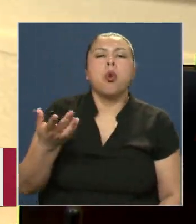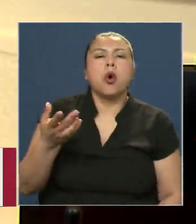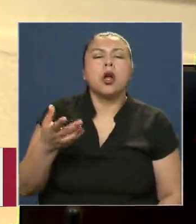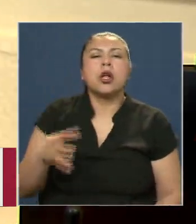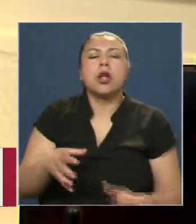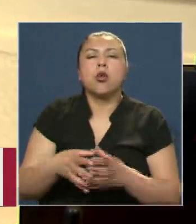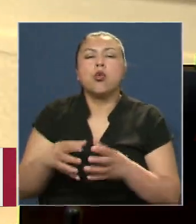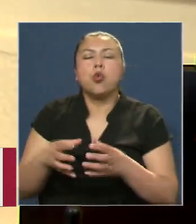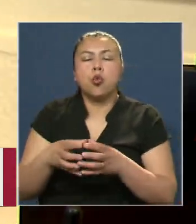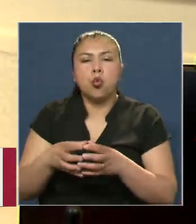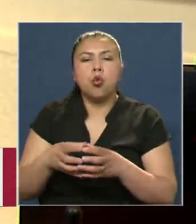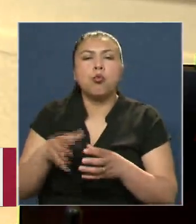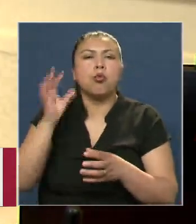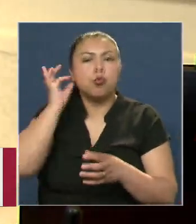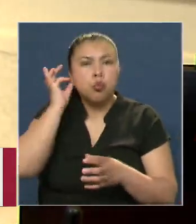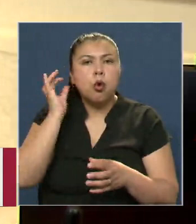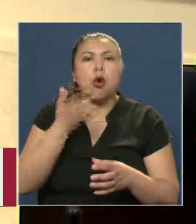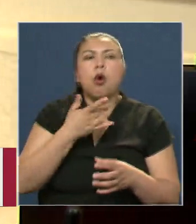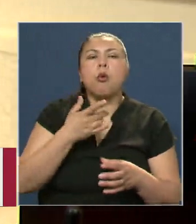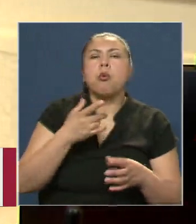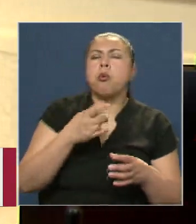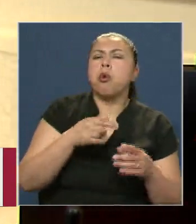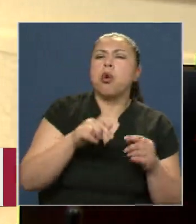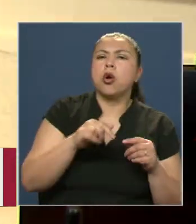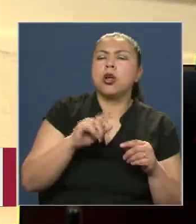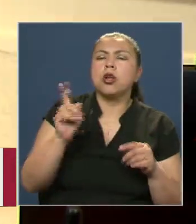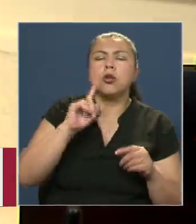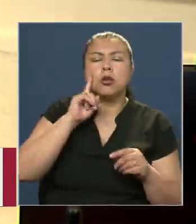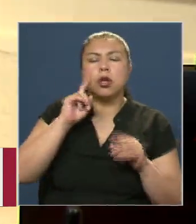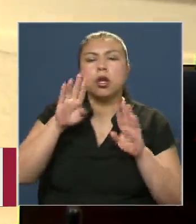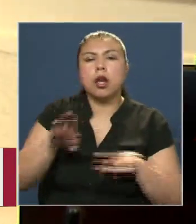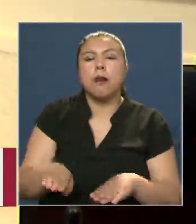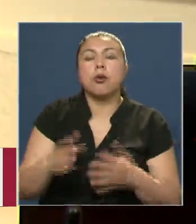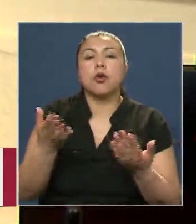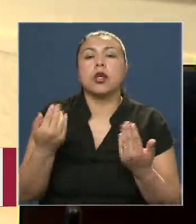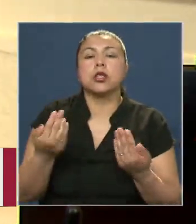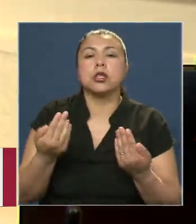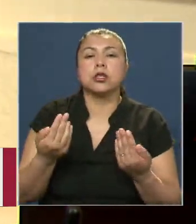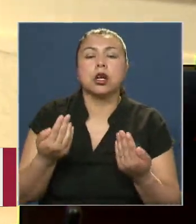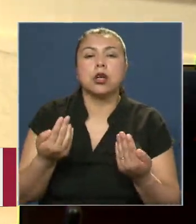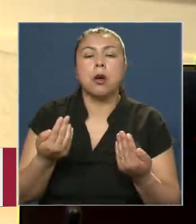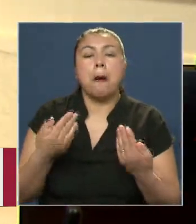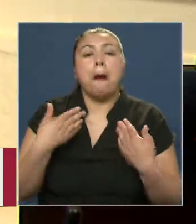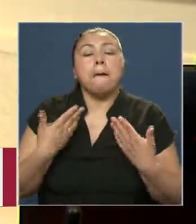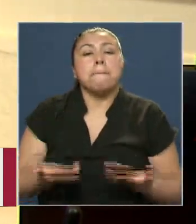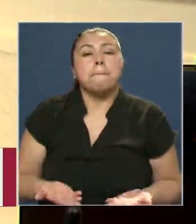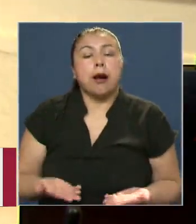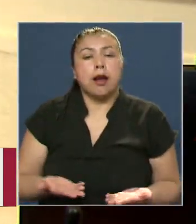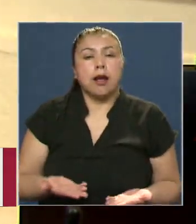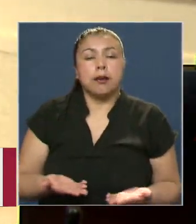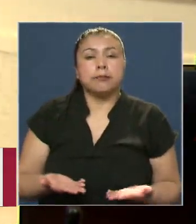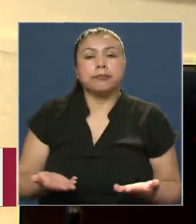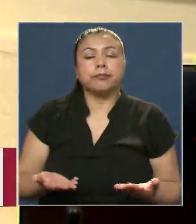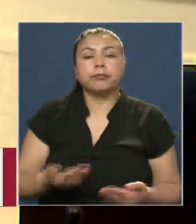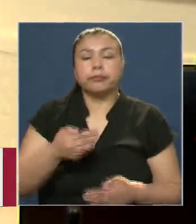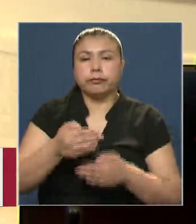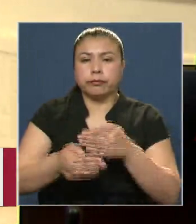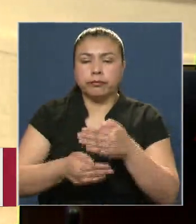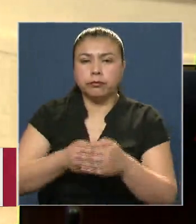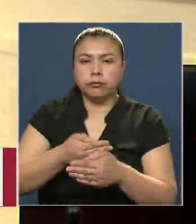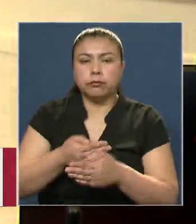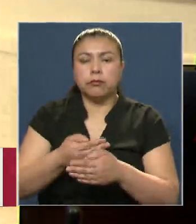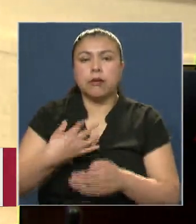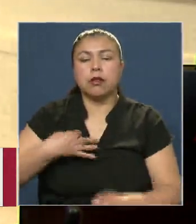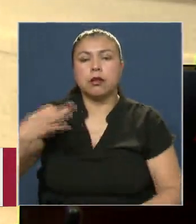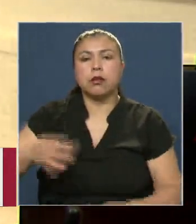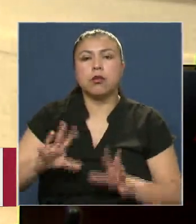una sociedad profundamente machista y que no tiene el apoyo necesario para llevar adelante la dignidad de sus